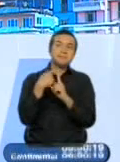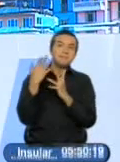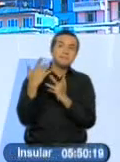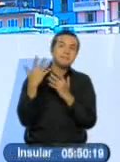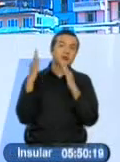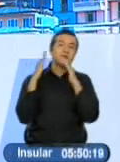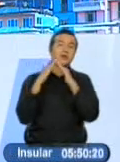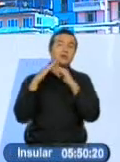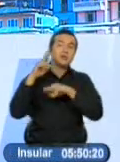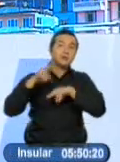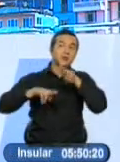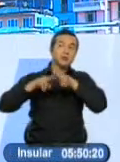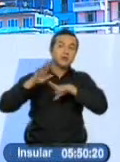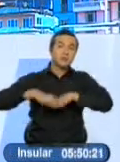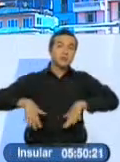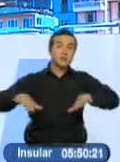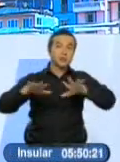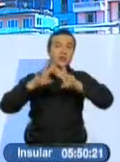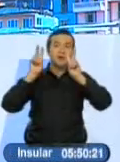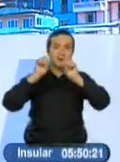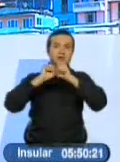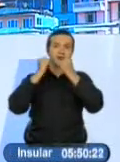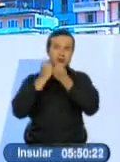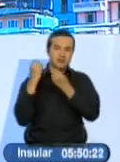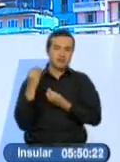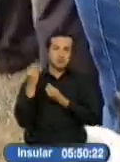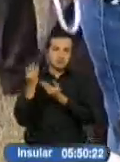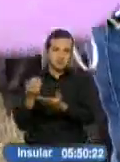la construcción de viviendas de carácter social.